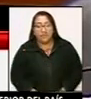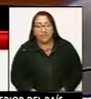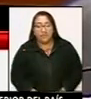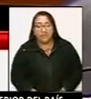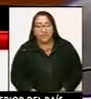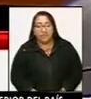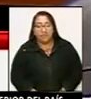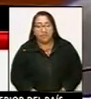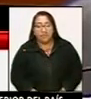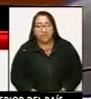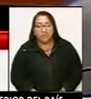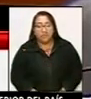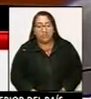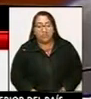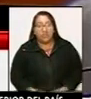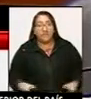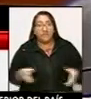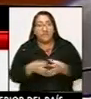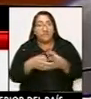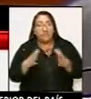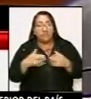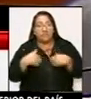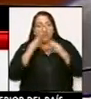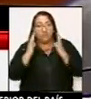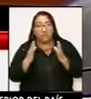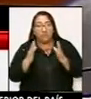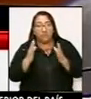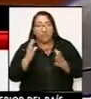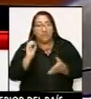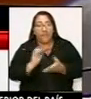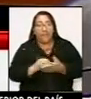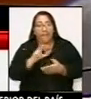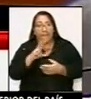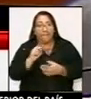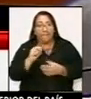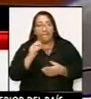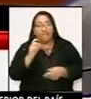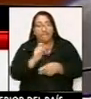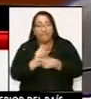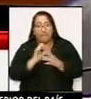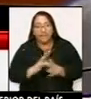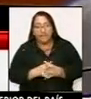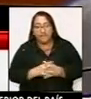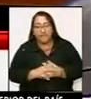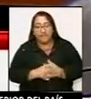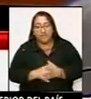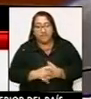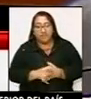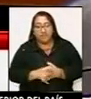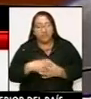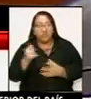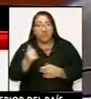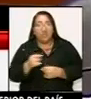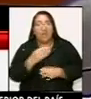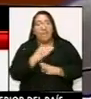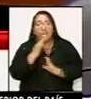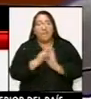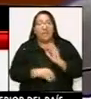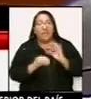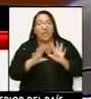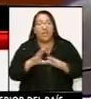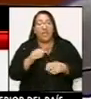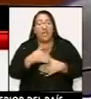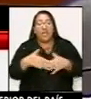que una sección donde se va a atender más de 30 estudiantes, existen solamente menos de